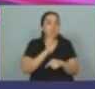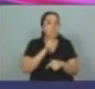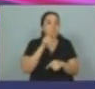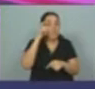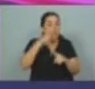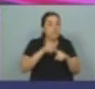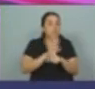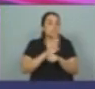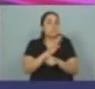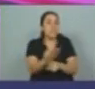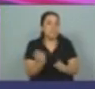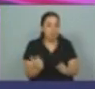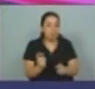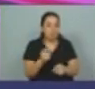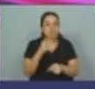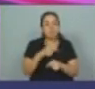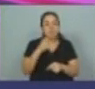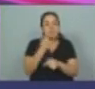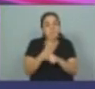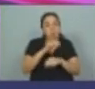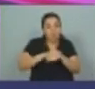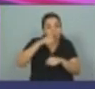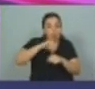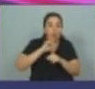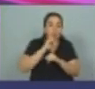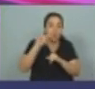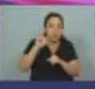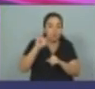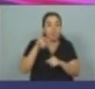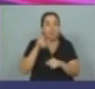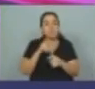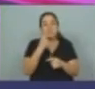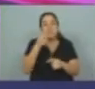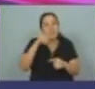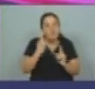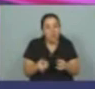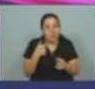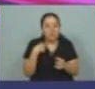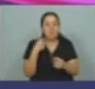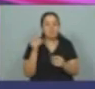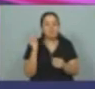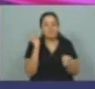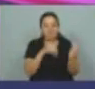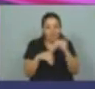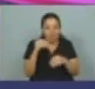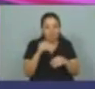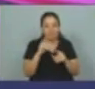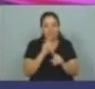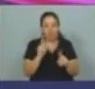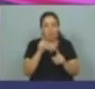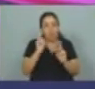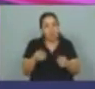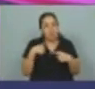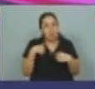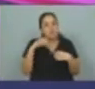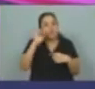traicionados, metidos en una cosa que no tiene nada que ver. No voy a entrar en ese juego, pero sí defender a mis